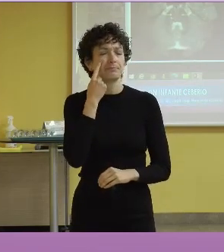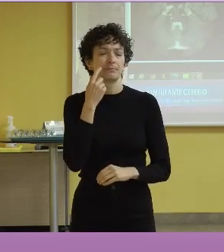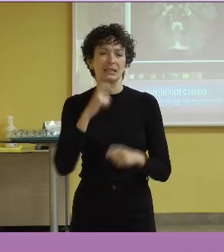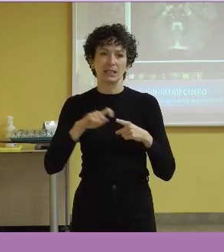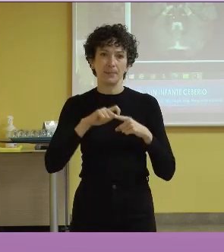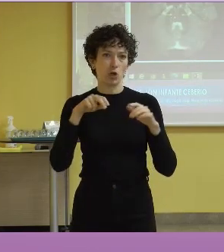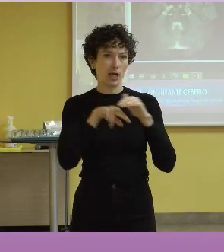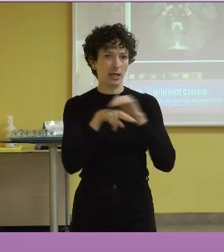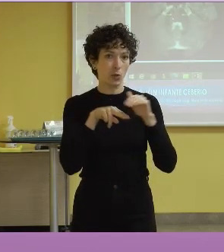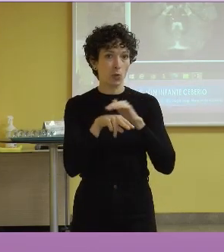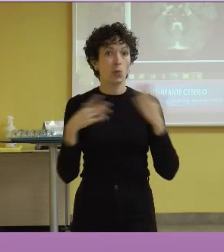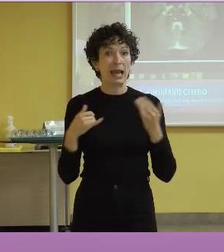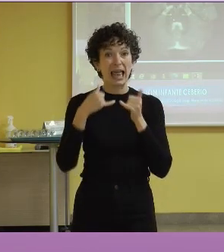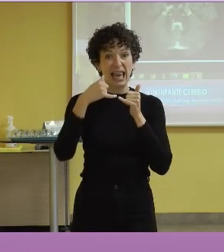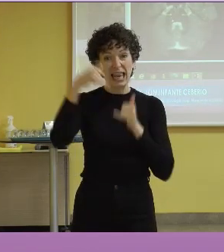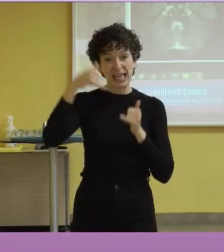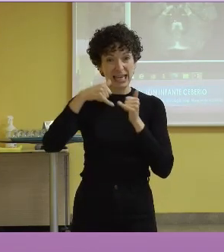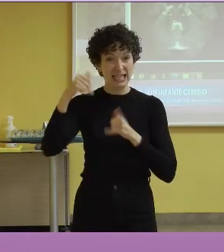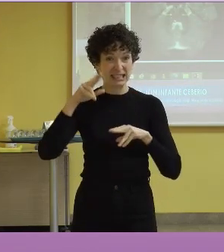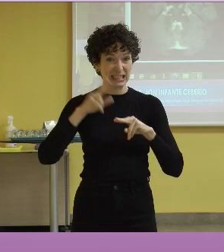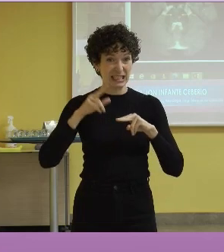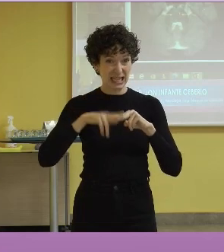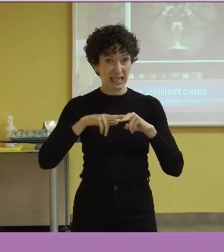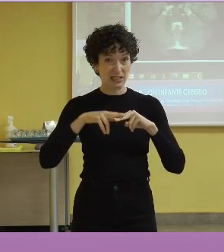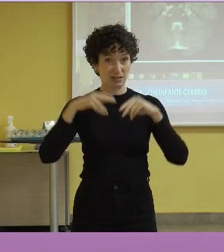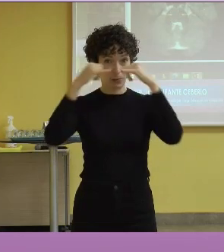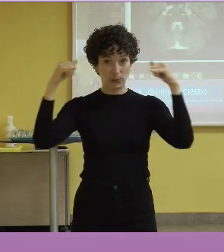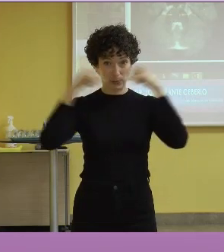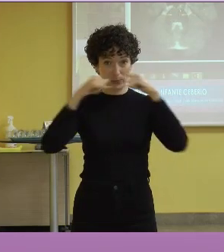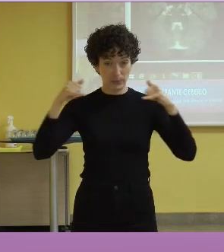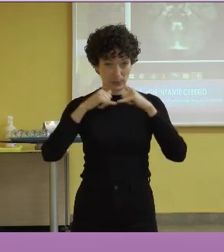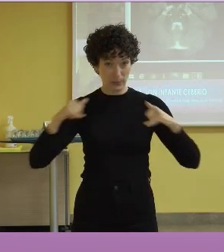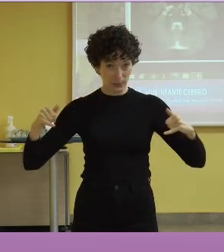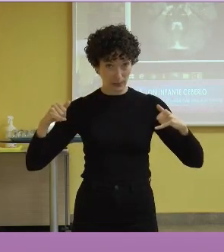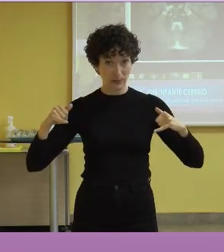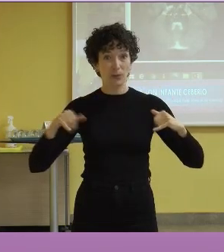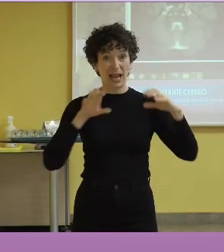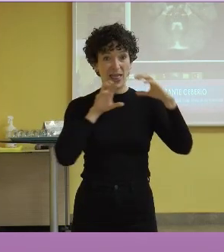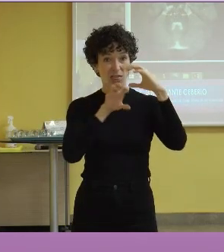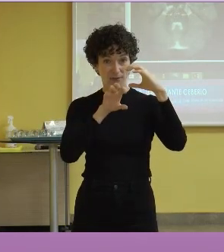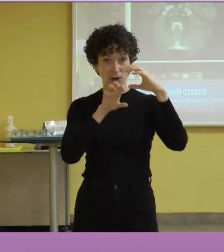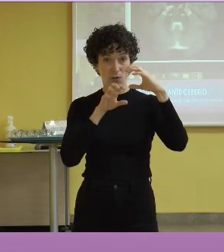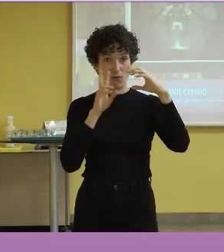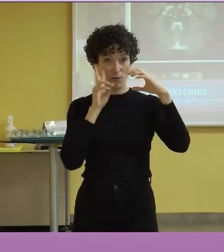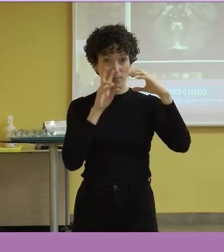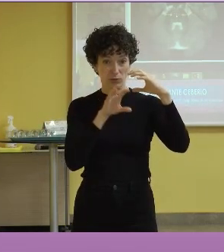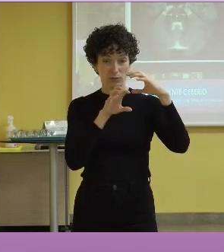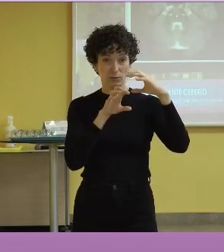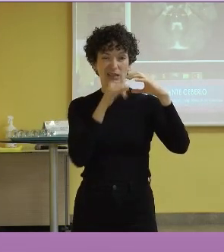resonancia magnética, que son estas líneas negras horizontales que se ven en esta parte del encéfalo, que es la